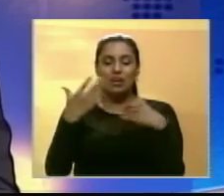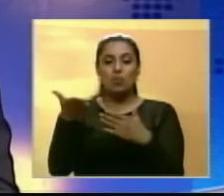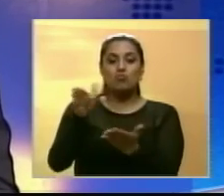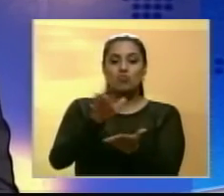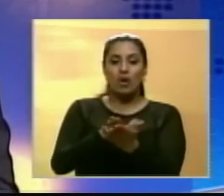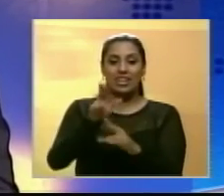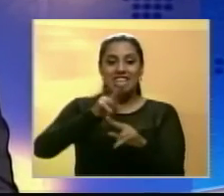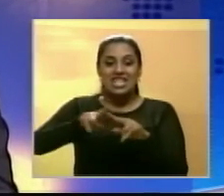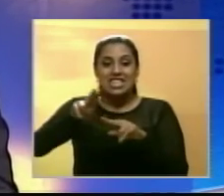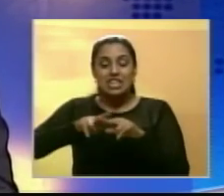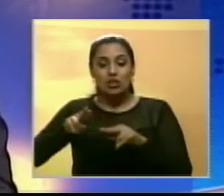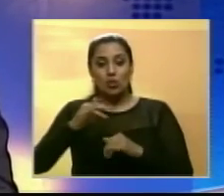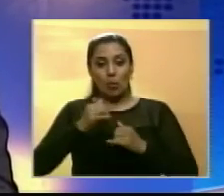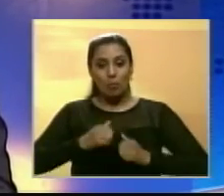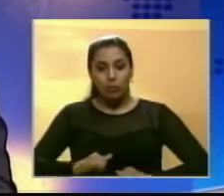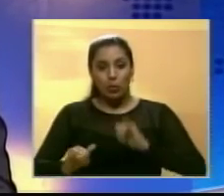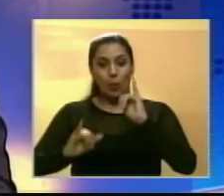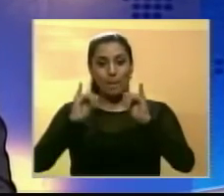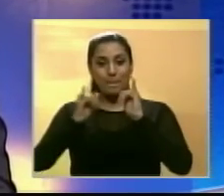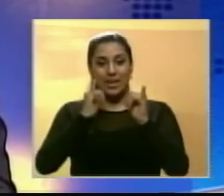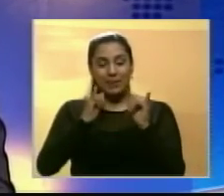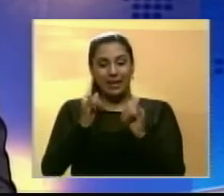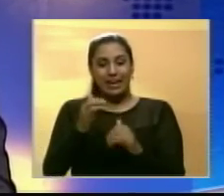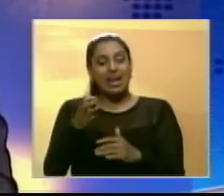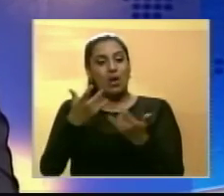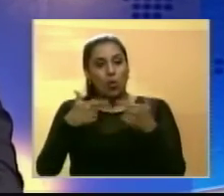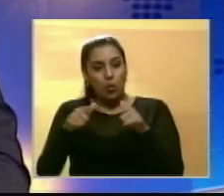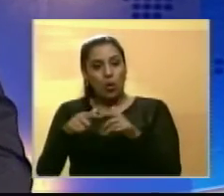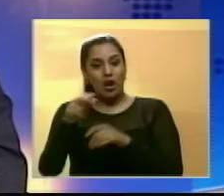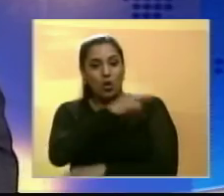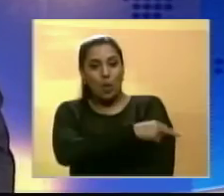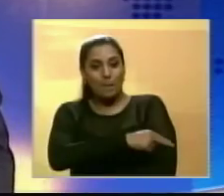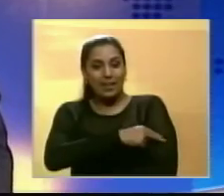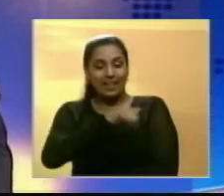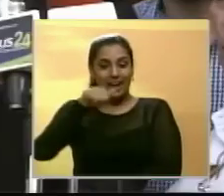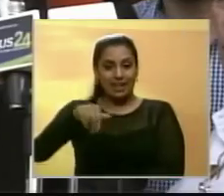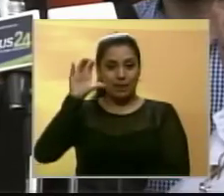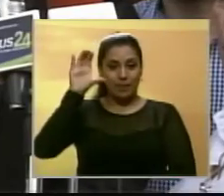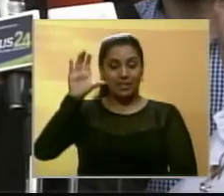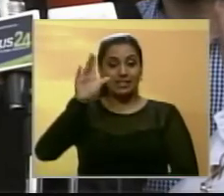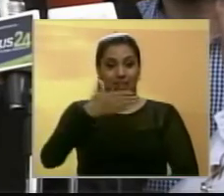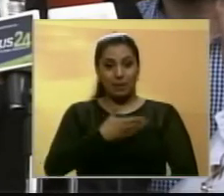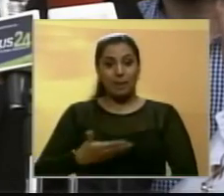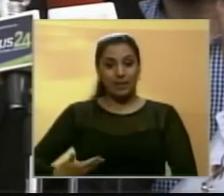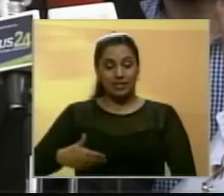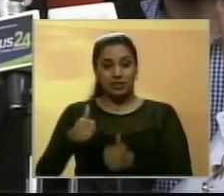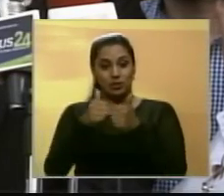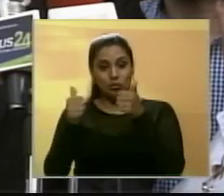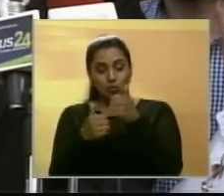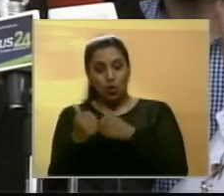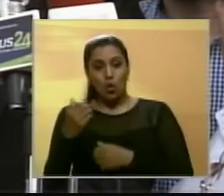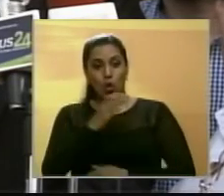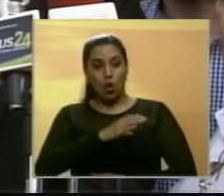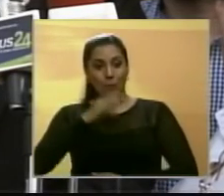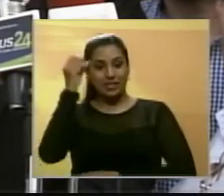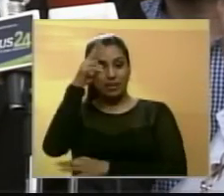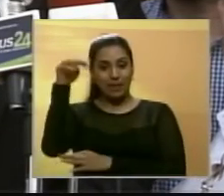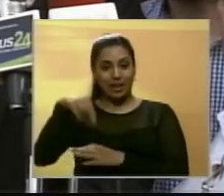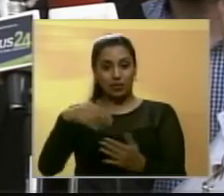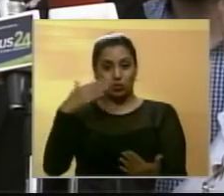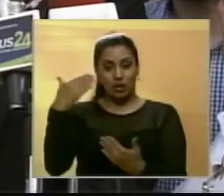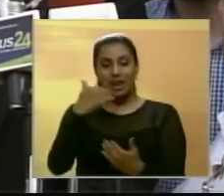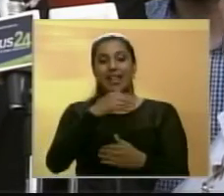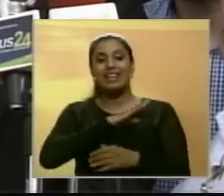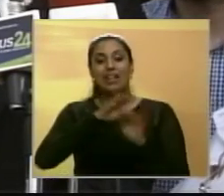muerte de niños recién nacidos en hospitales públicos de varios estados del país. El también presidente de la Subcomisión de Salud de la Asamblea Nacional aseveró que